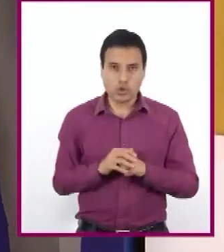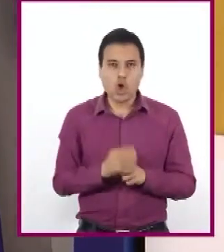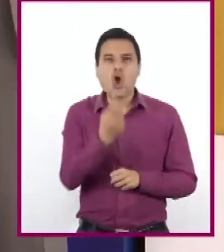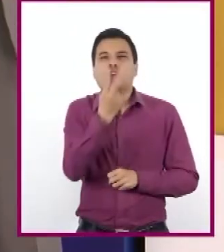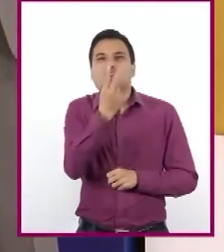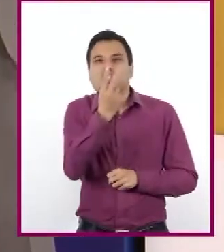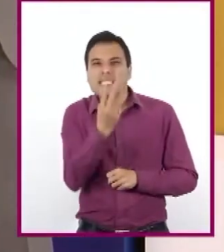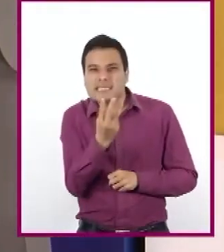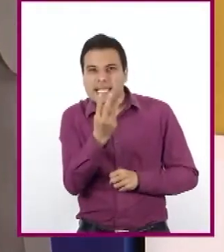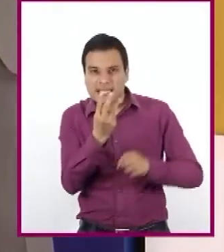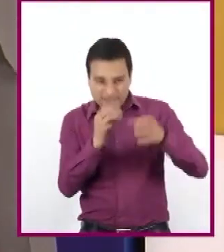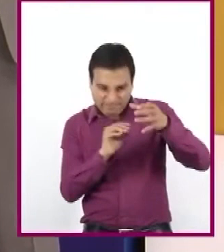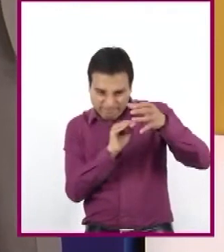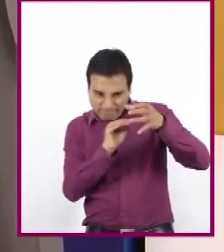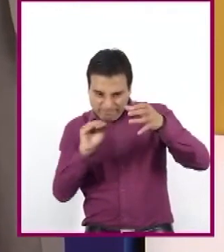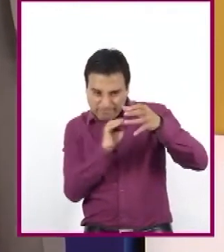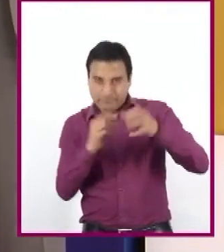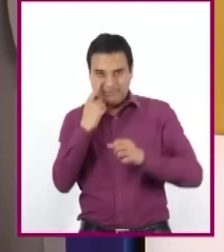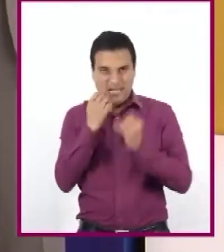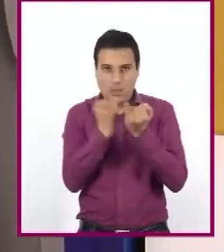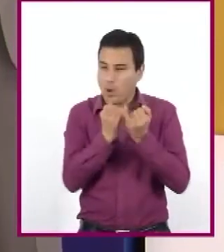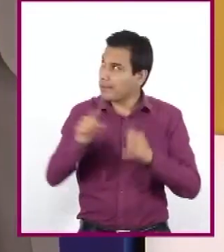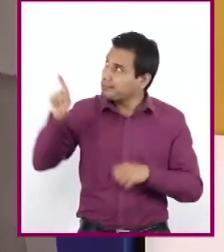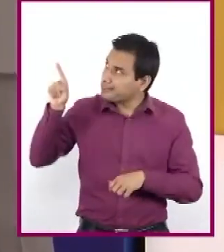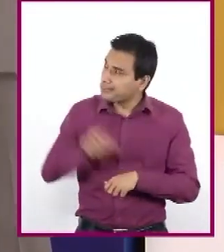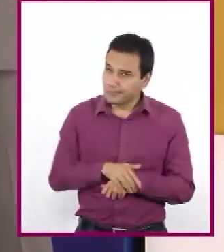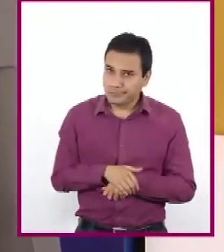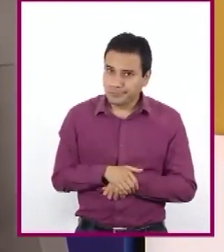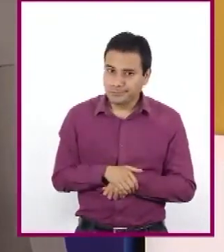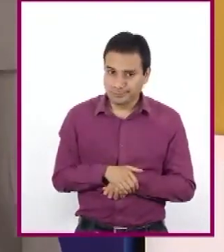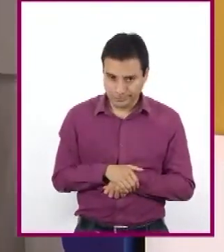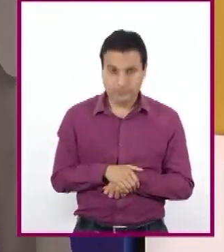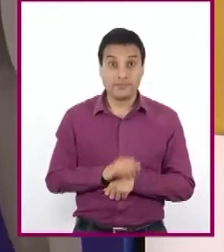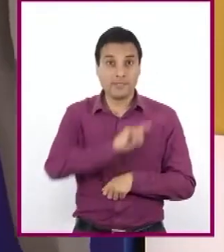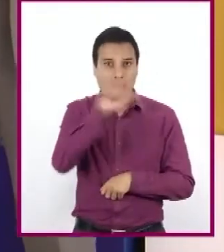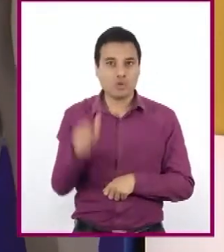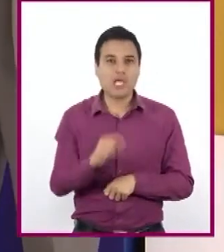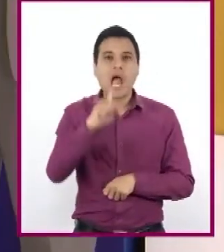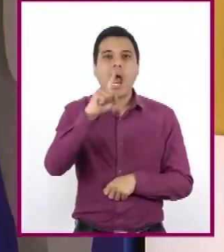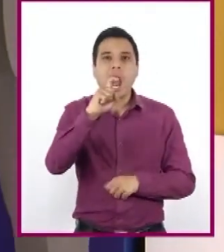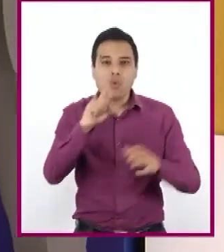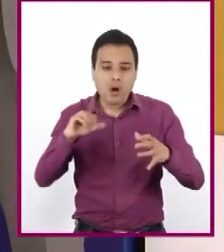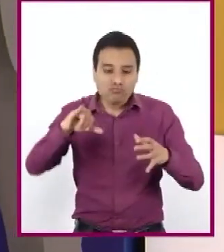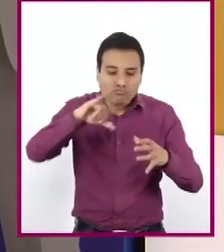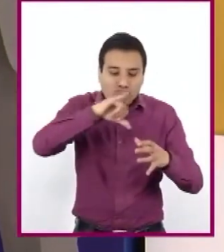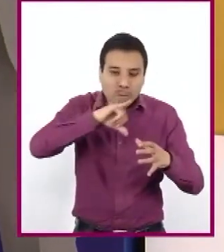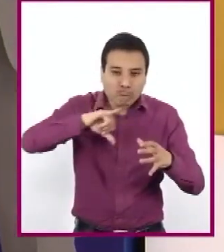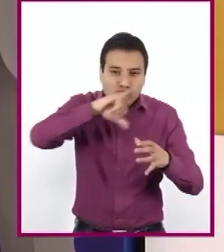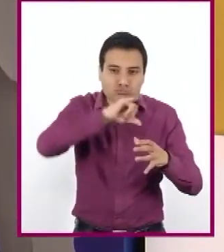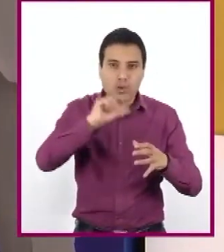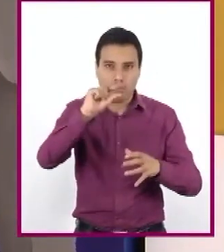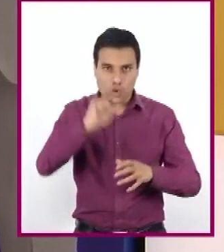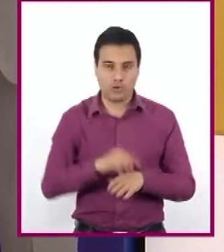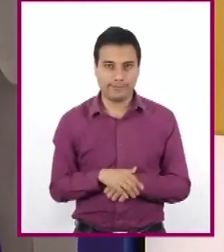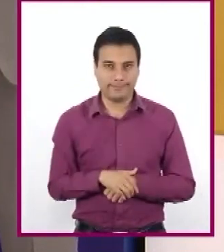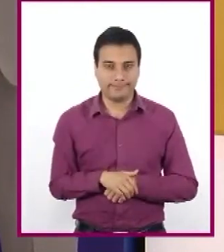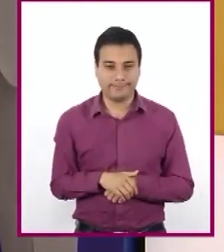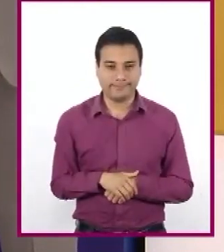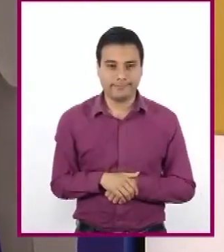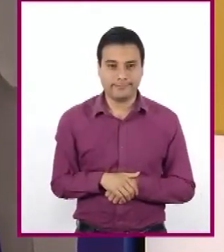partes en ese momento, como lo muestra el profesor Enrique. Van a humedecerla con un poco de agua.